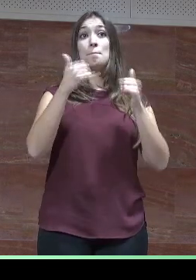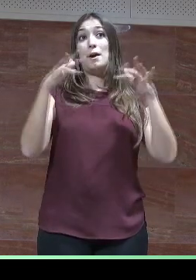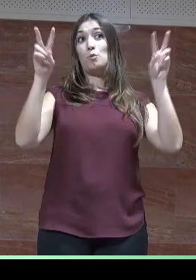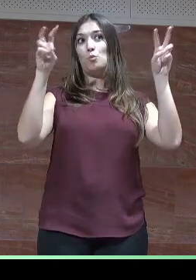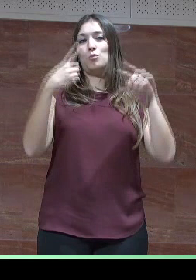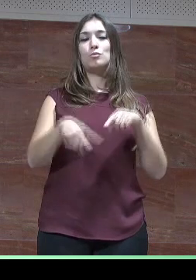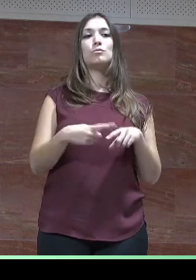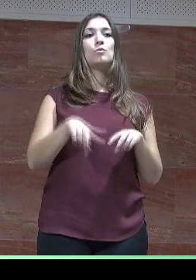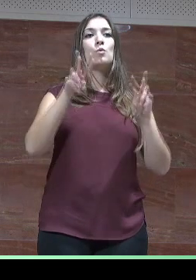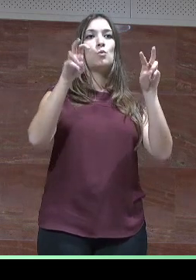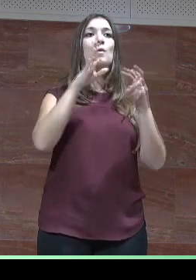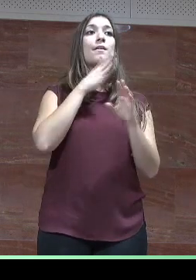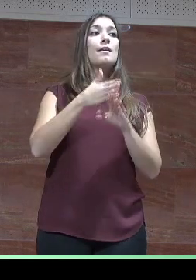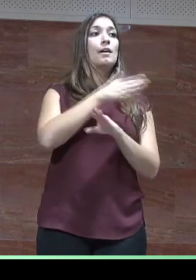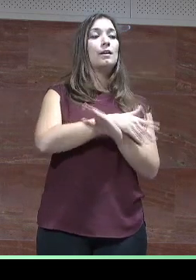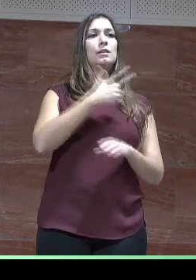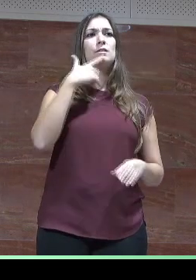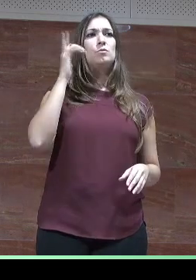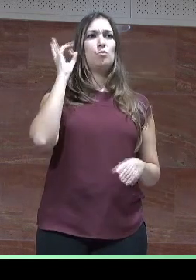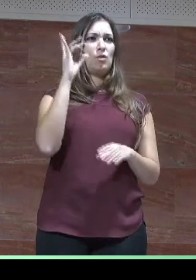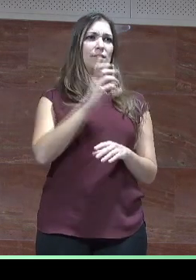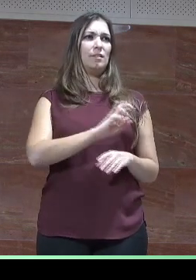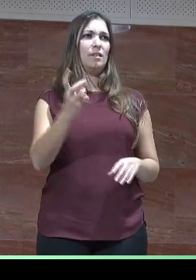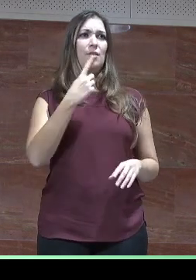nuevo, que también lo ha dicho antes un ponente anterior,